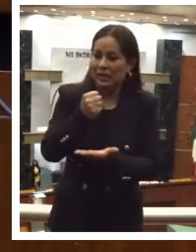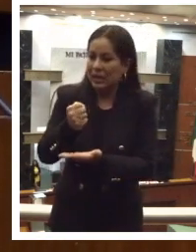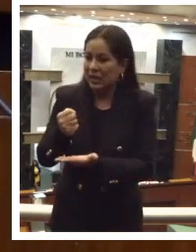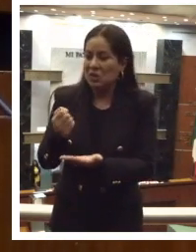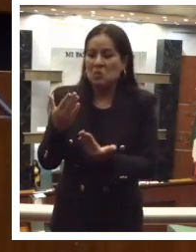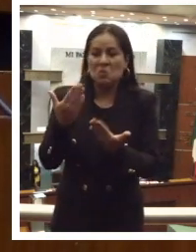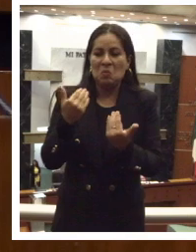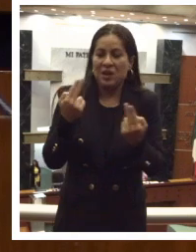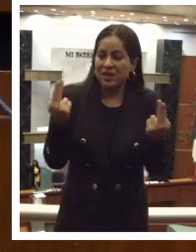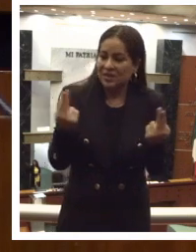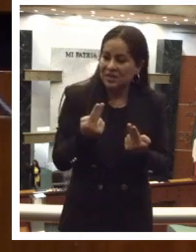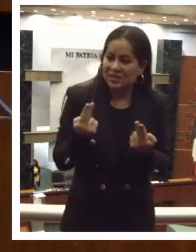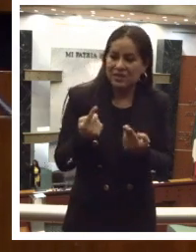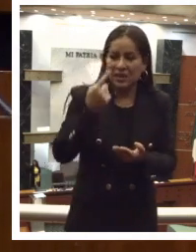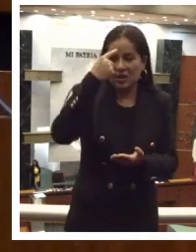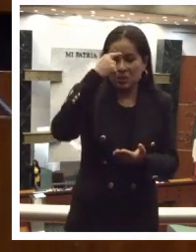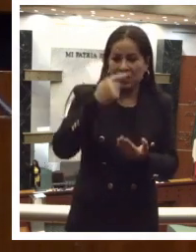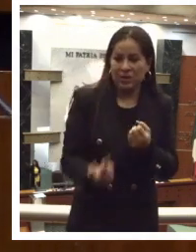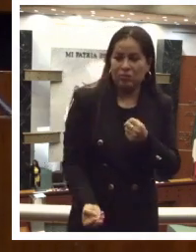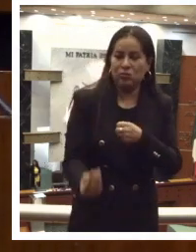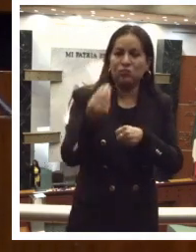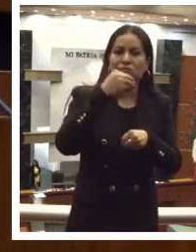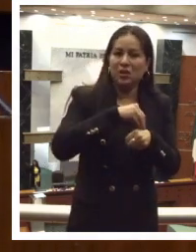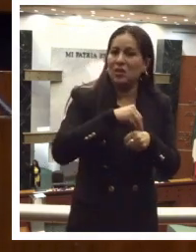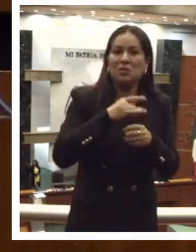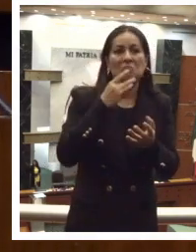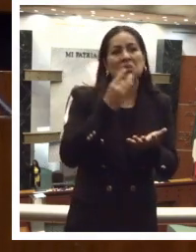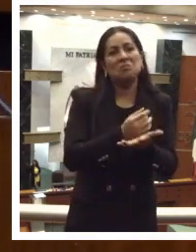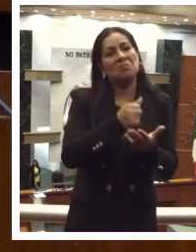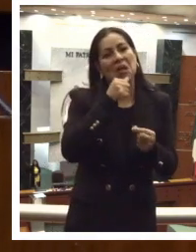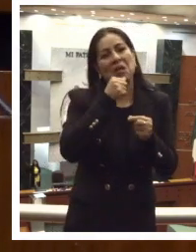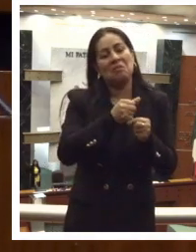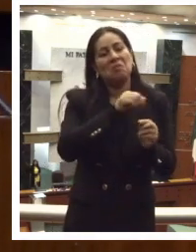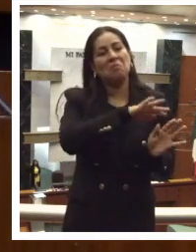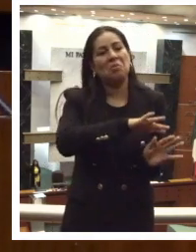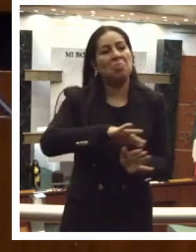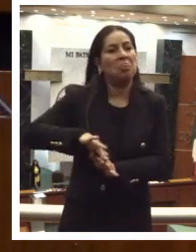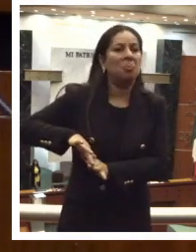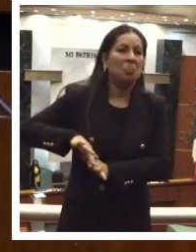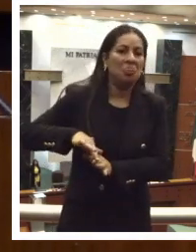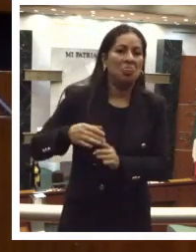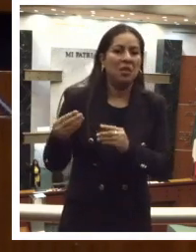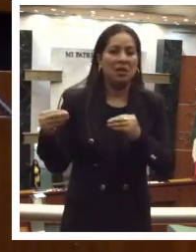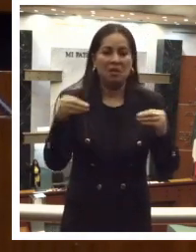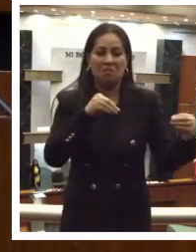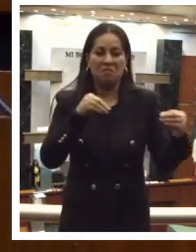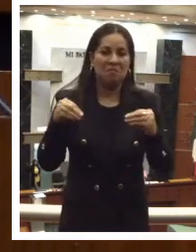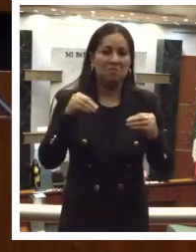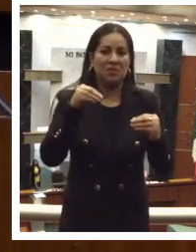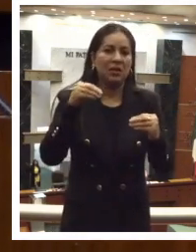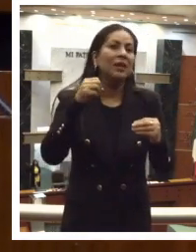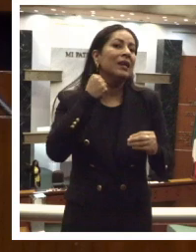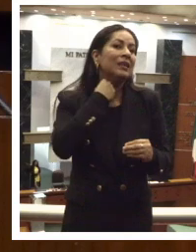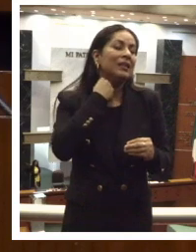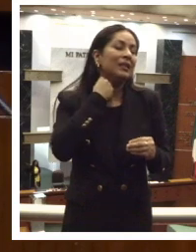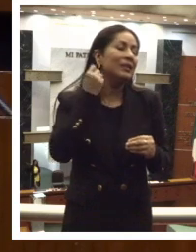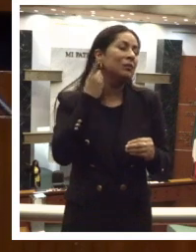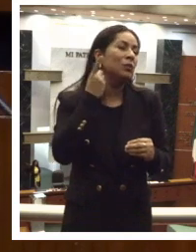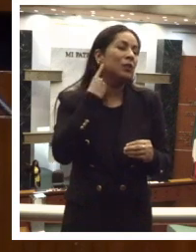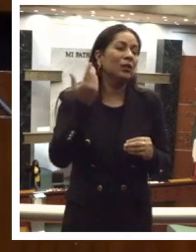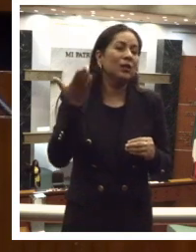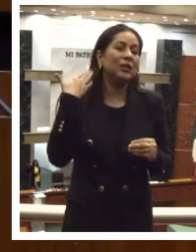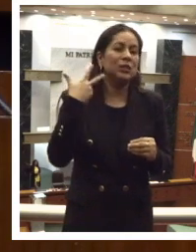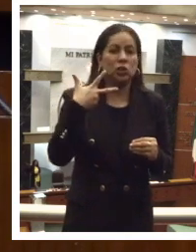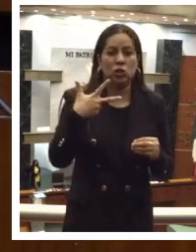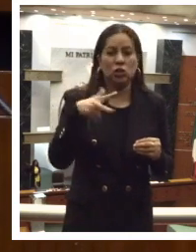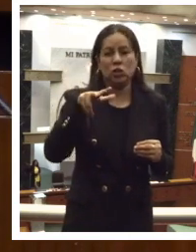presupuestales necesarios para su implementación, serán solo letra muerta. En el debate sostenido en la Cámara de Diputados el pasado 18